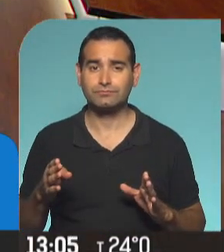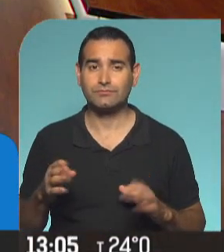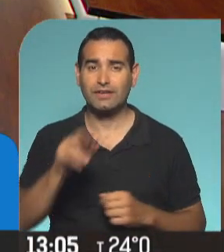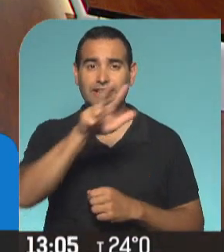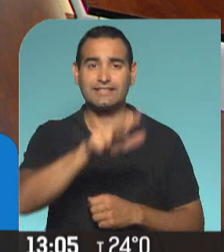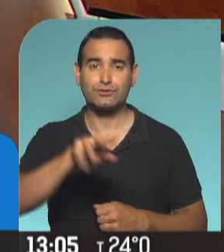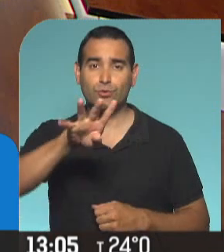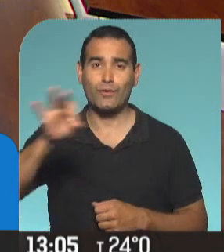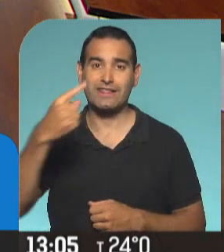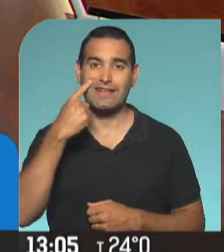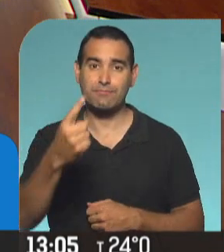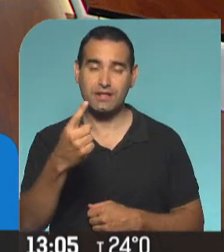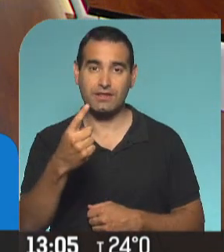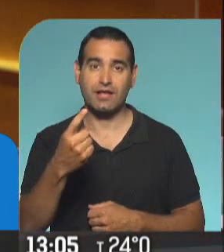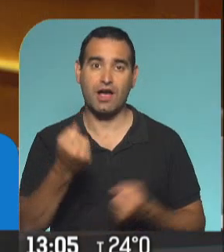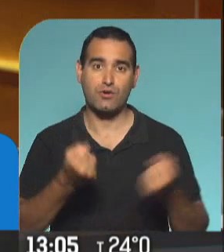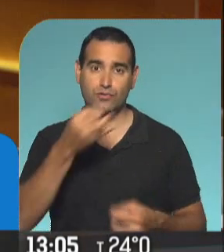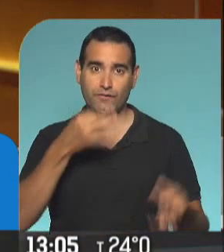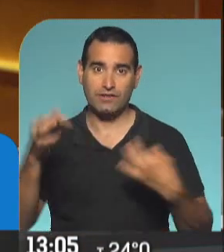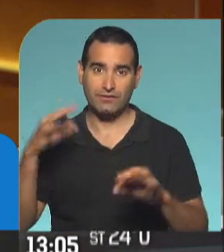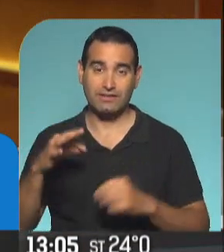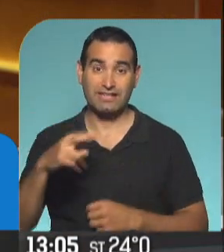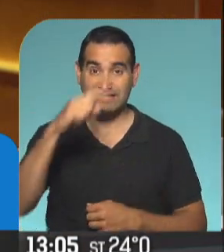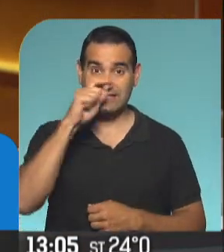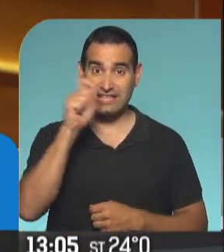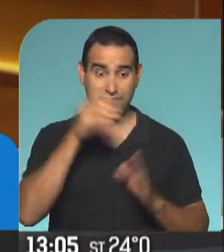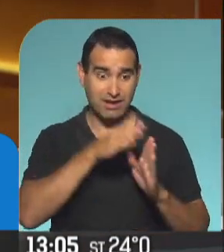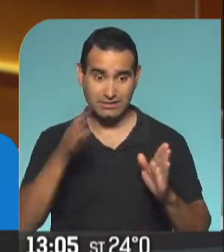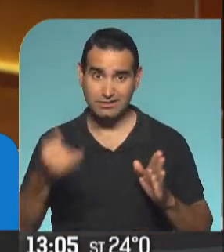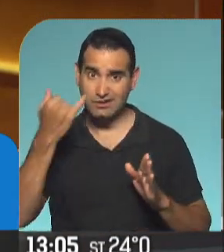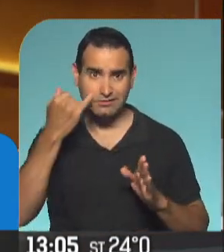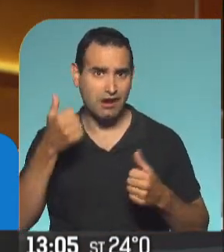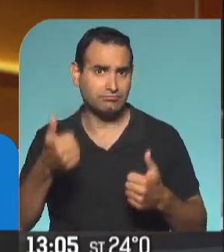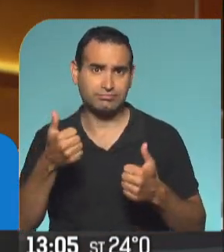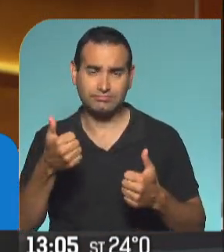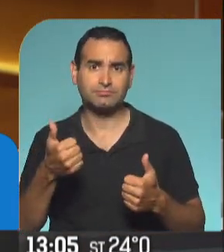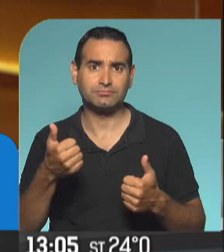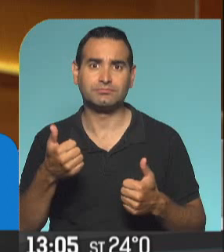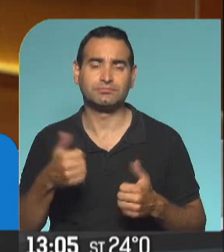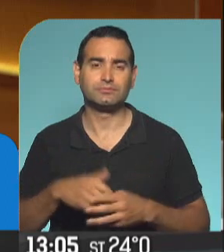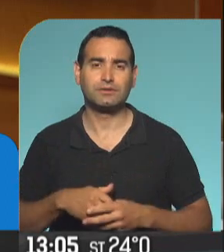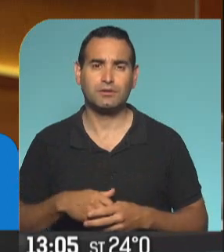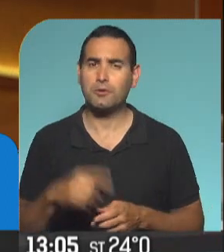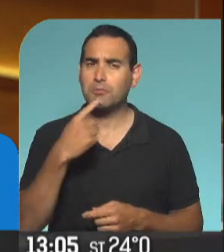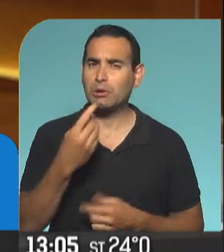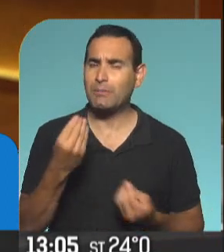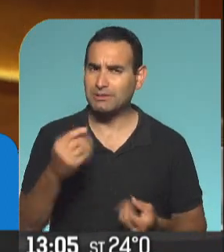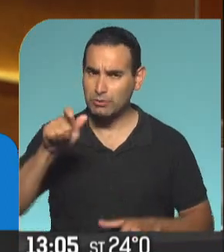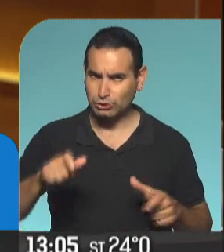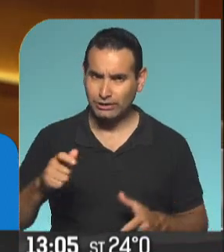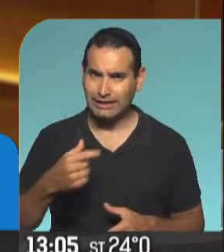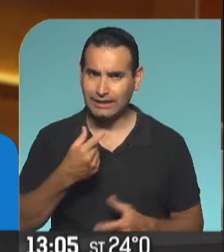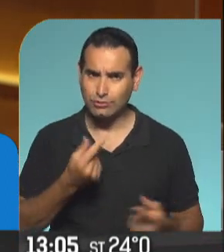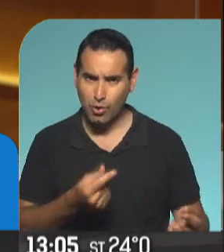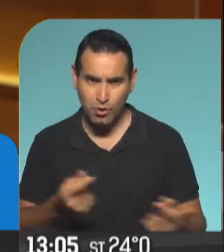340 mil es decir con cinco con siete meses a nivel ya su crearíamos el año pasado sé qué está pasando con la demanda que